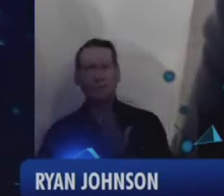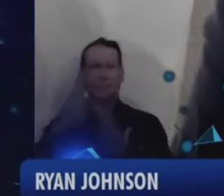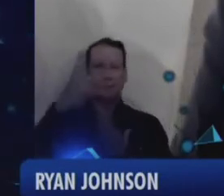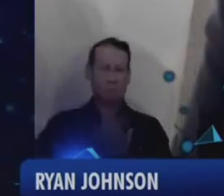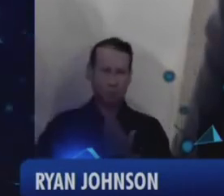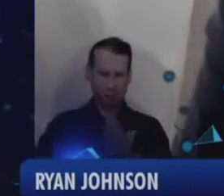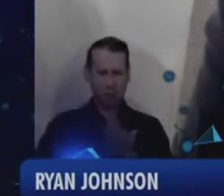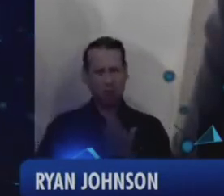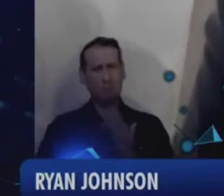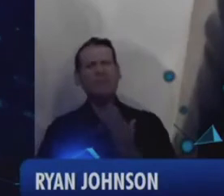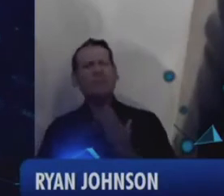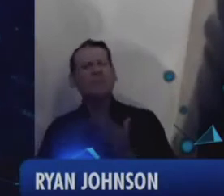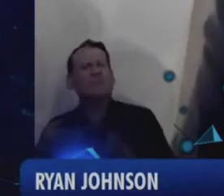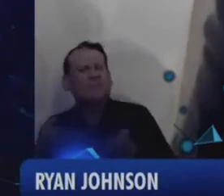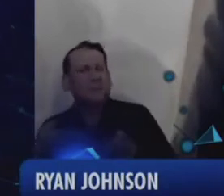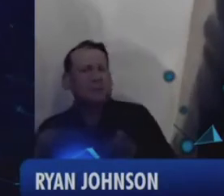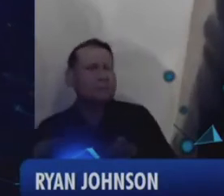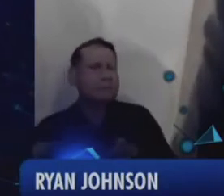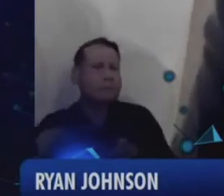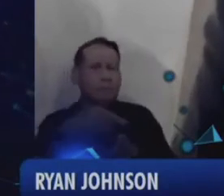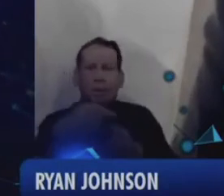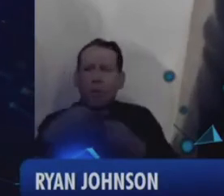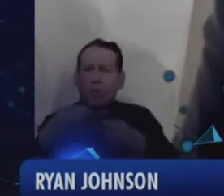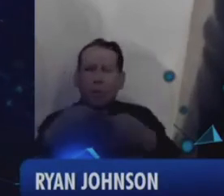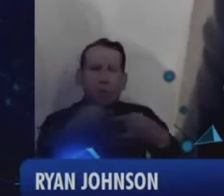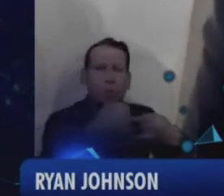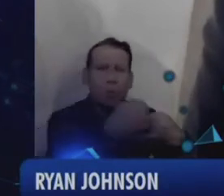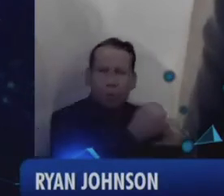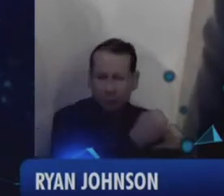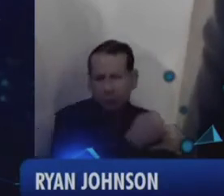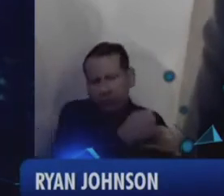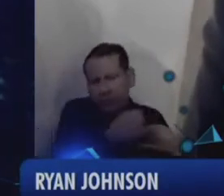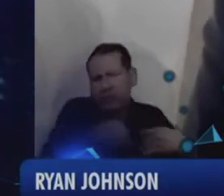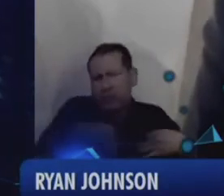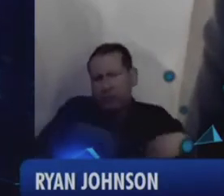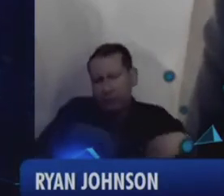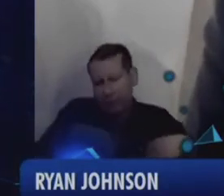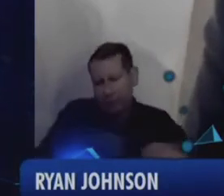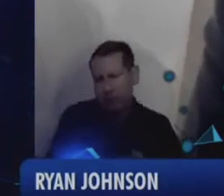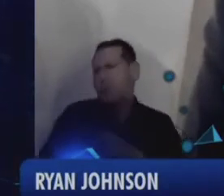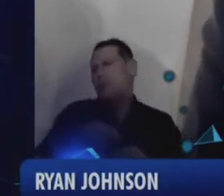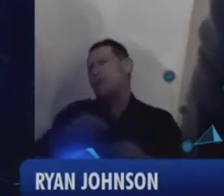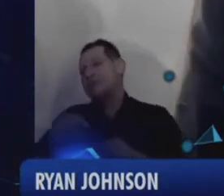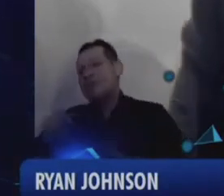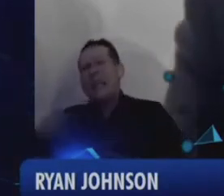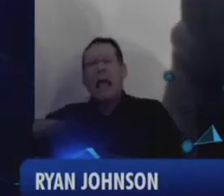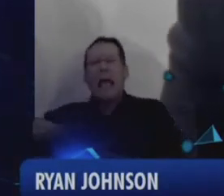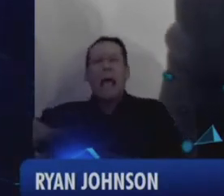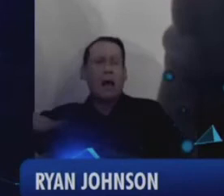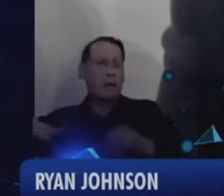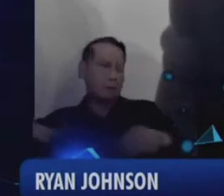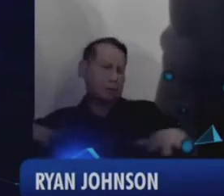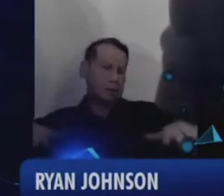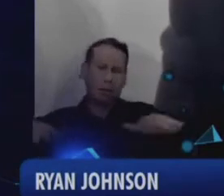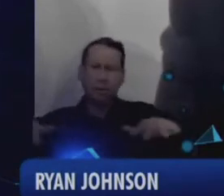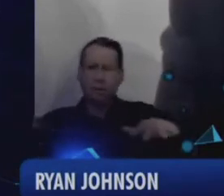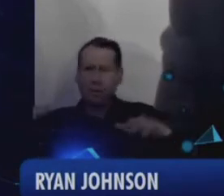conectividad mínima para los lugares más difíciles de llegar en todo el país.